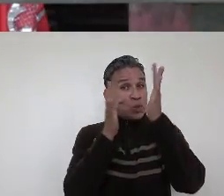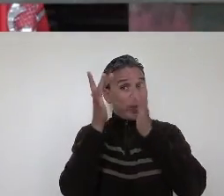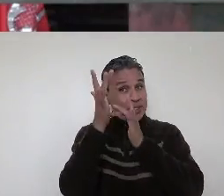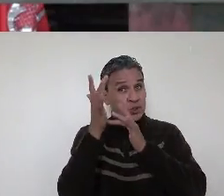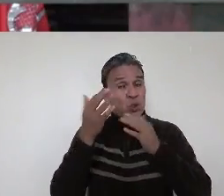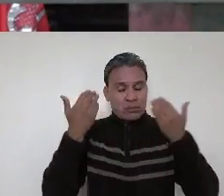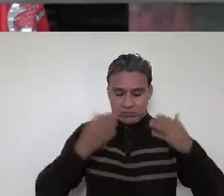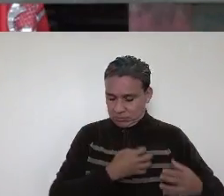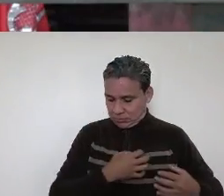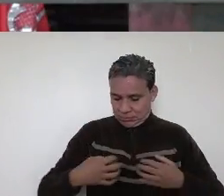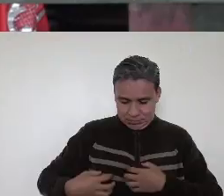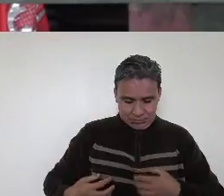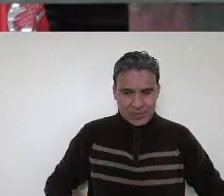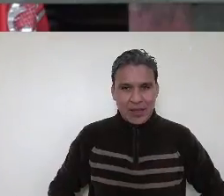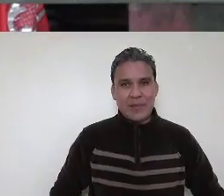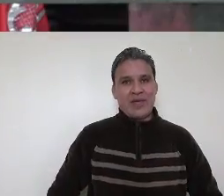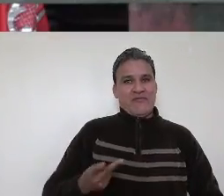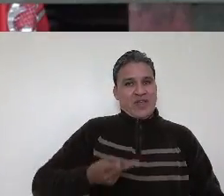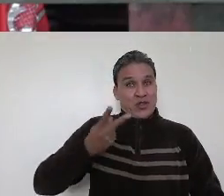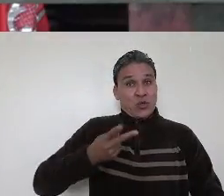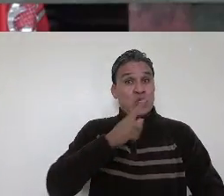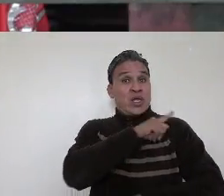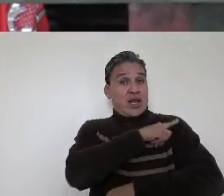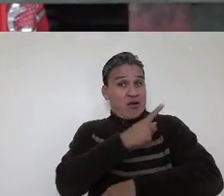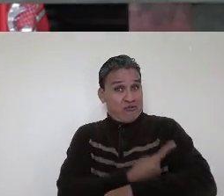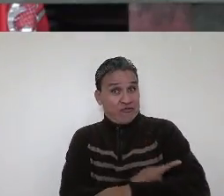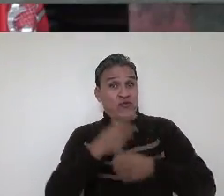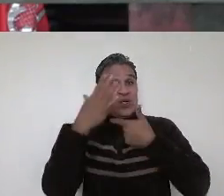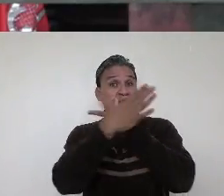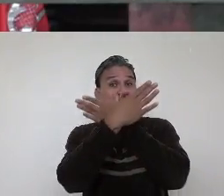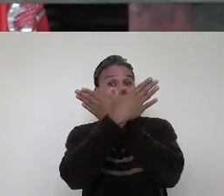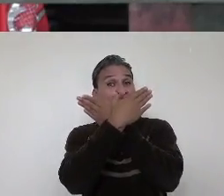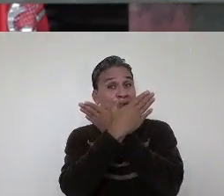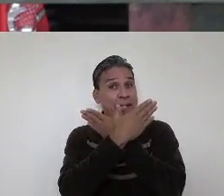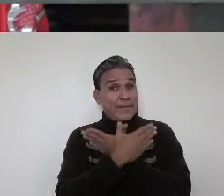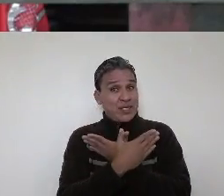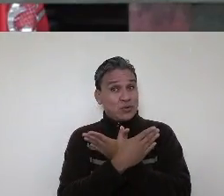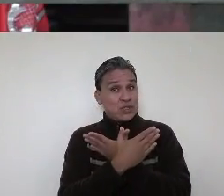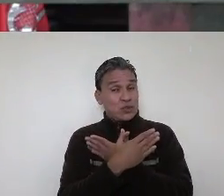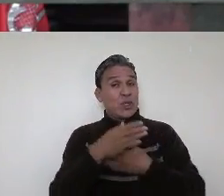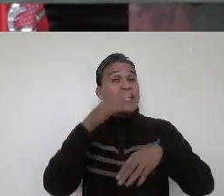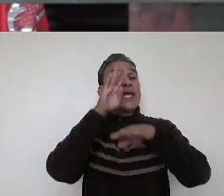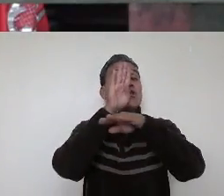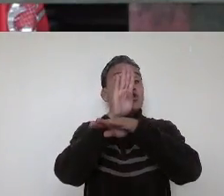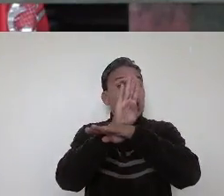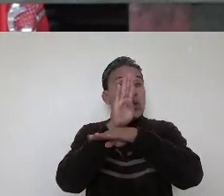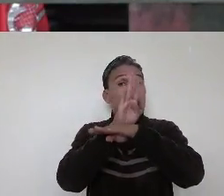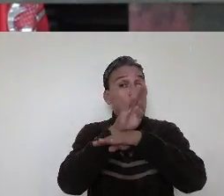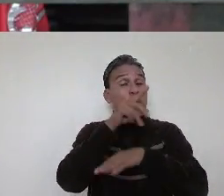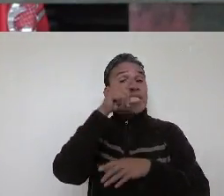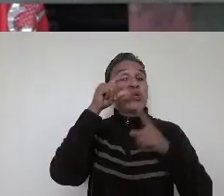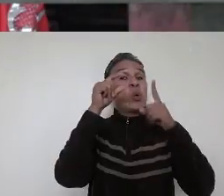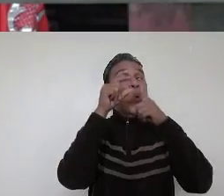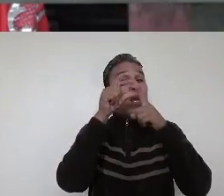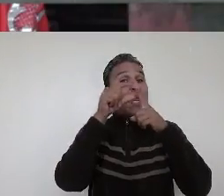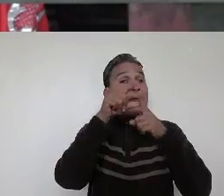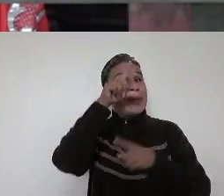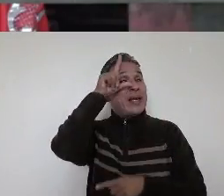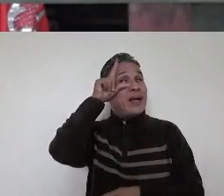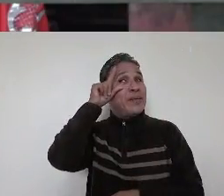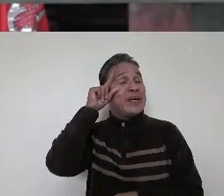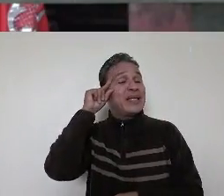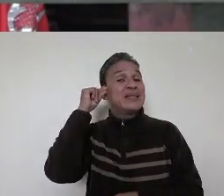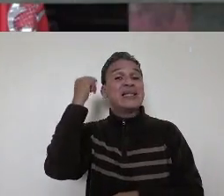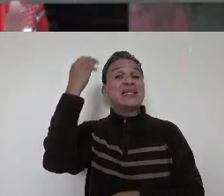mis carismas, de la fuerza del Espíritu Santo, y que lo cuido con la palabra de Dios, con la Eucaristía y con los diversos